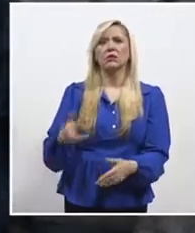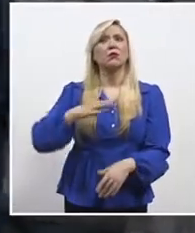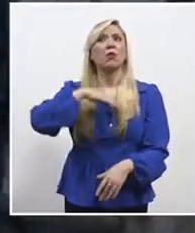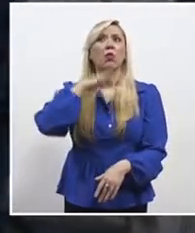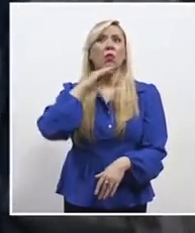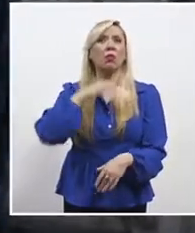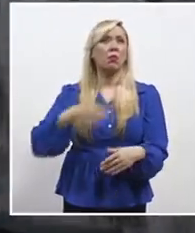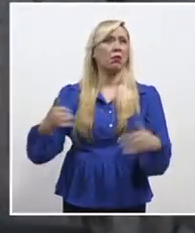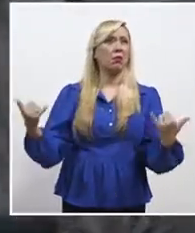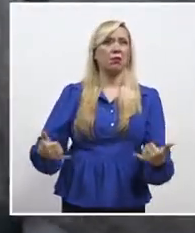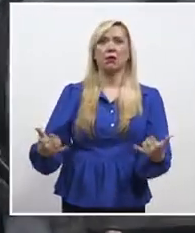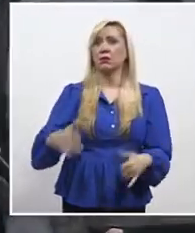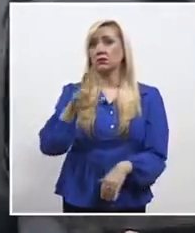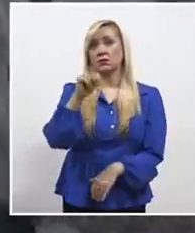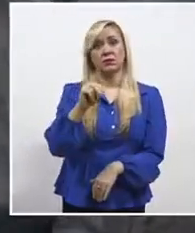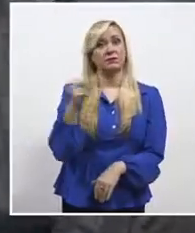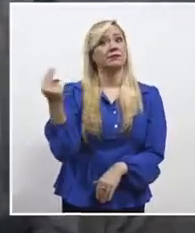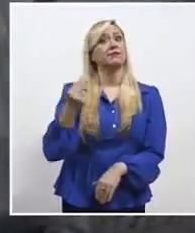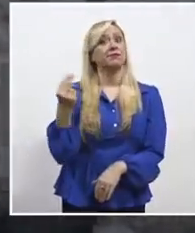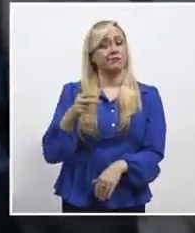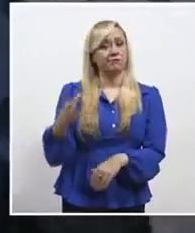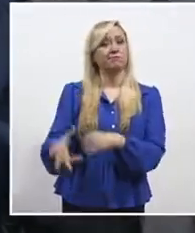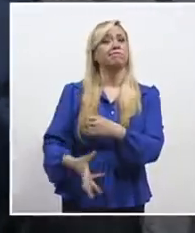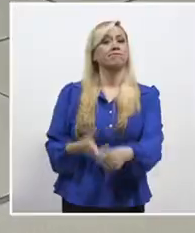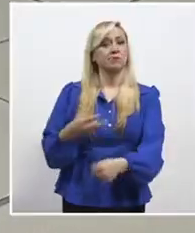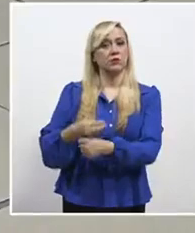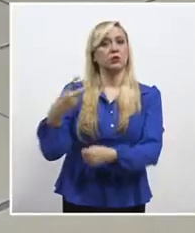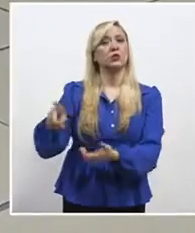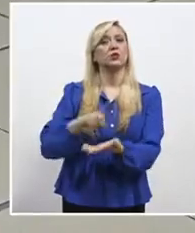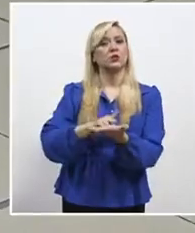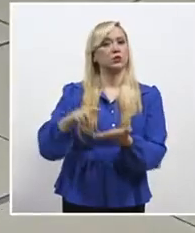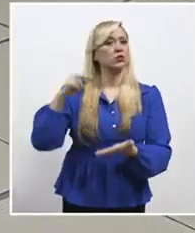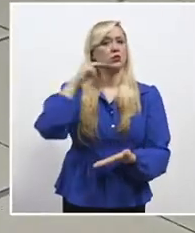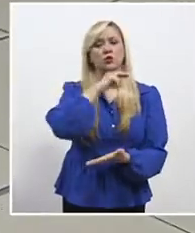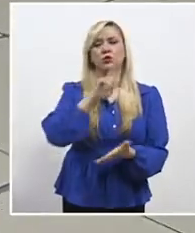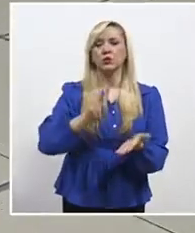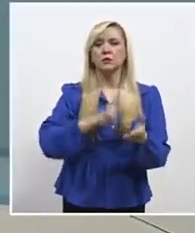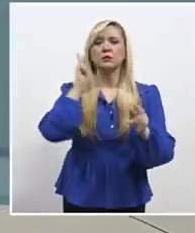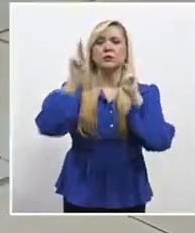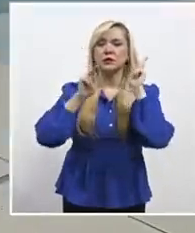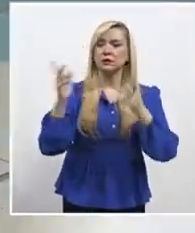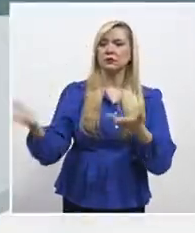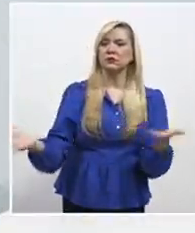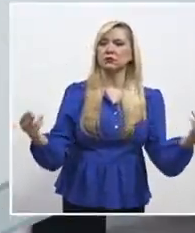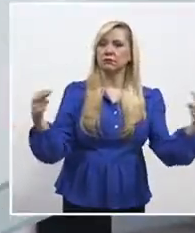en su localización, con lo que serían restituidos los derechos del infante.